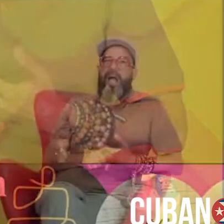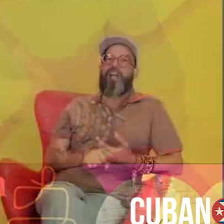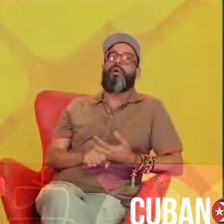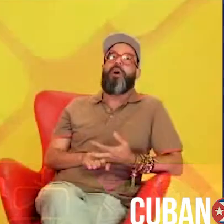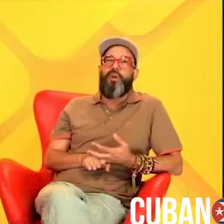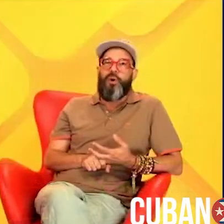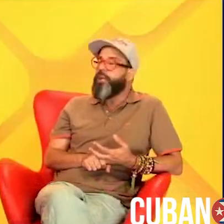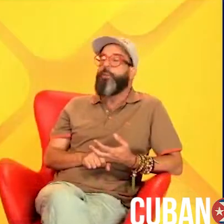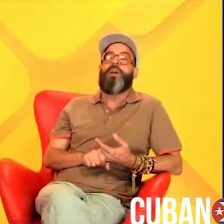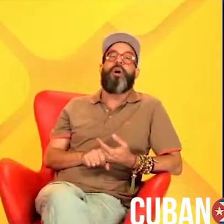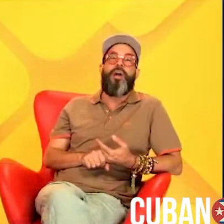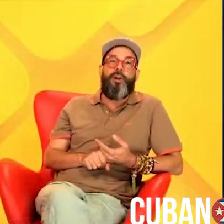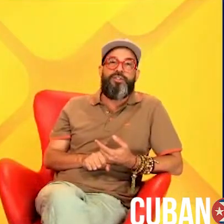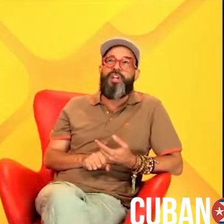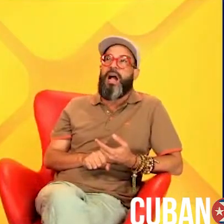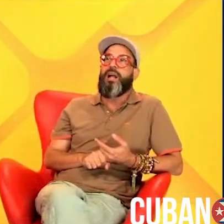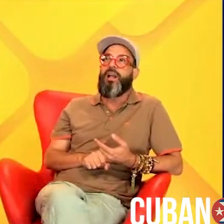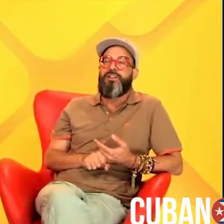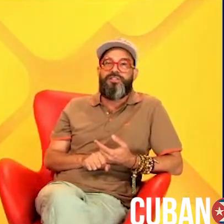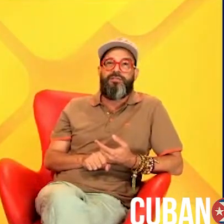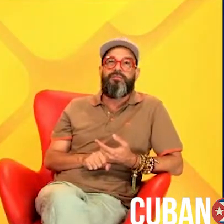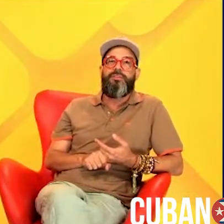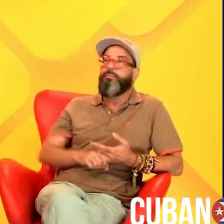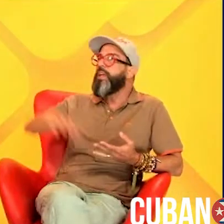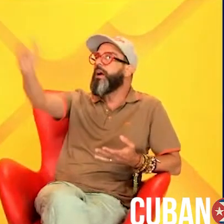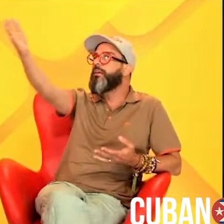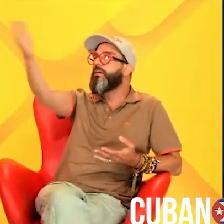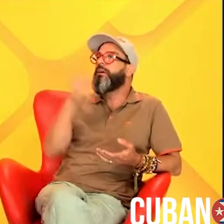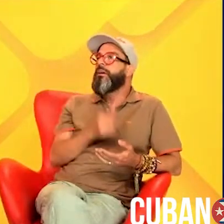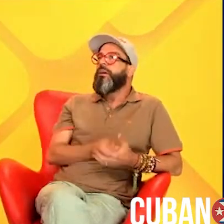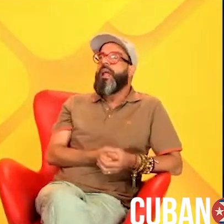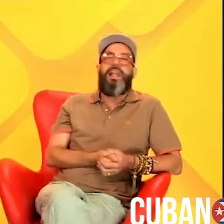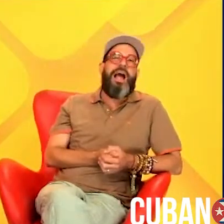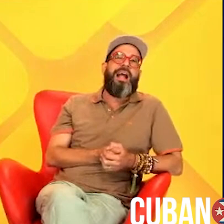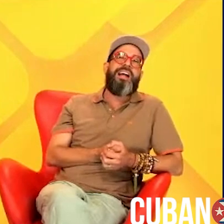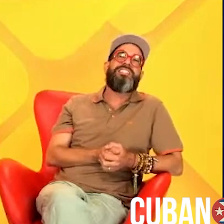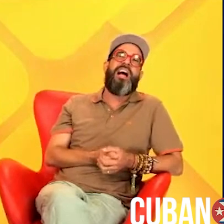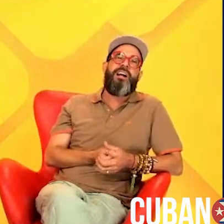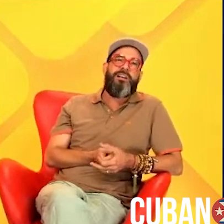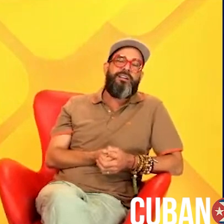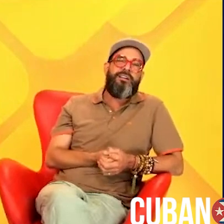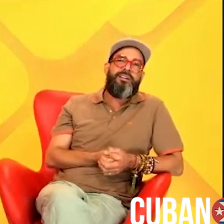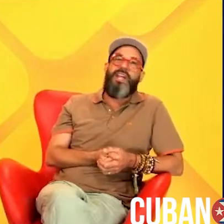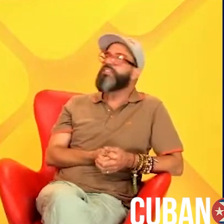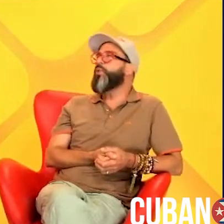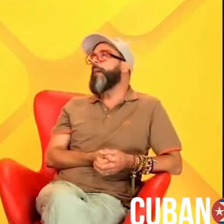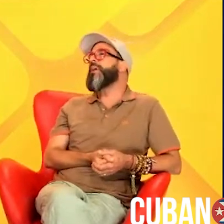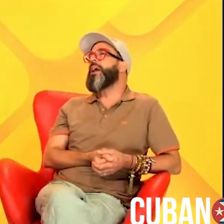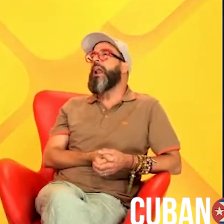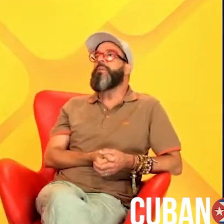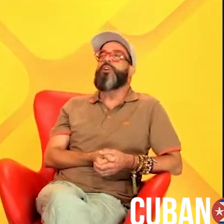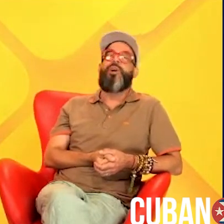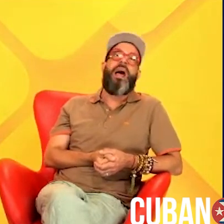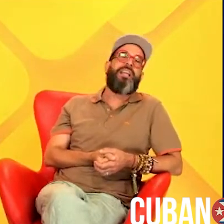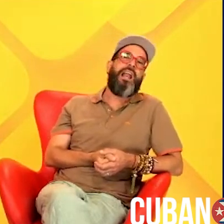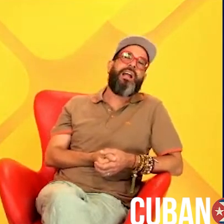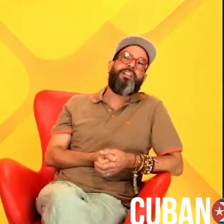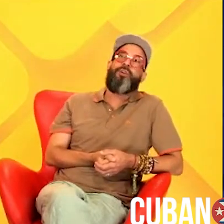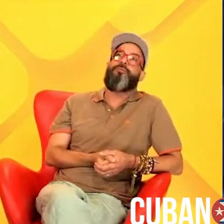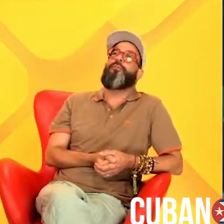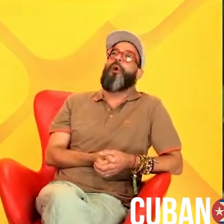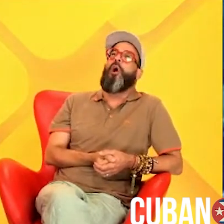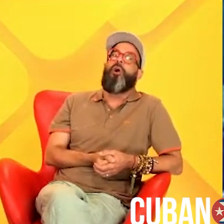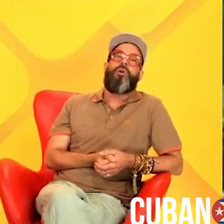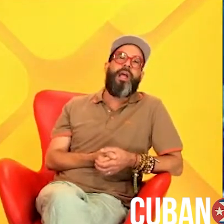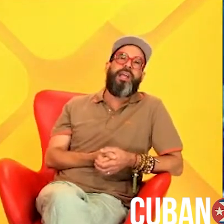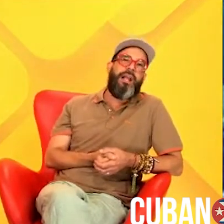eh está en Nueva York digo Perdón en Los Ángeles mira en la casa de su amiga la millonaria la